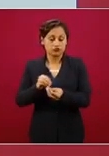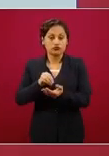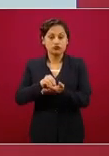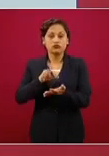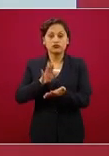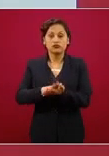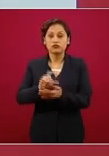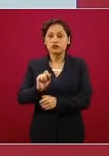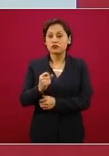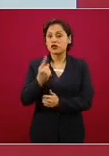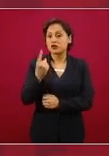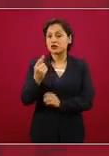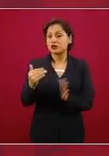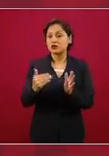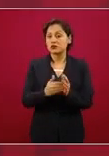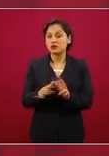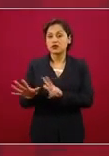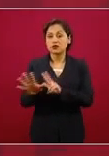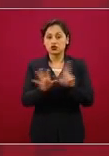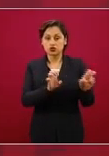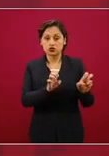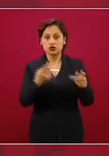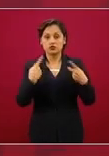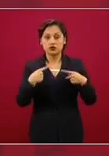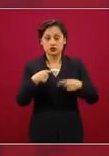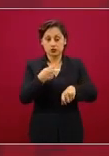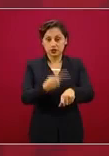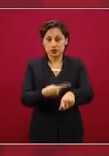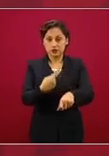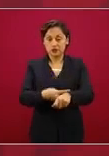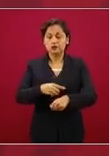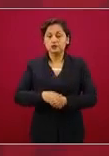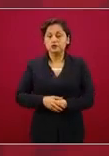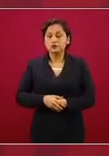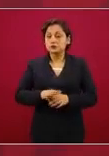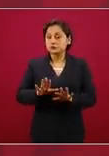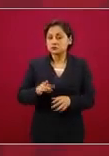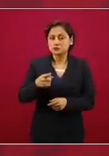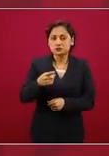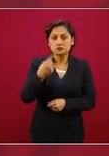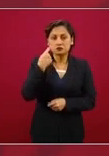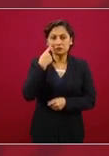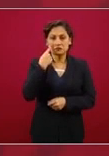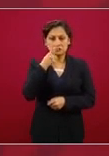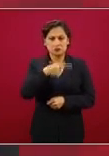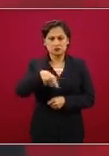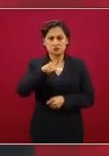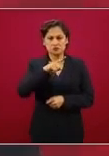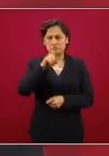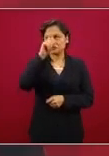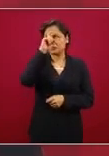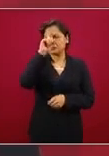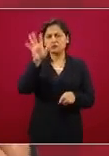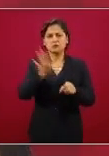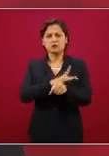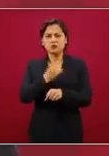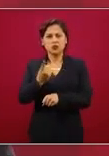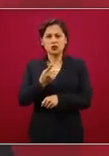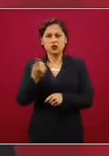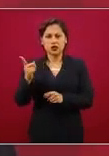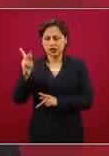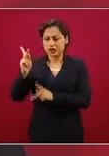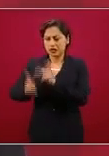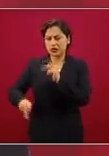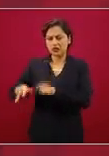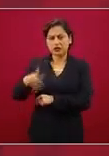esos 21,800 casos. La razón, solo para que nadie se vaya a quedar con esta inquietud, por la que truncamos ahí la curva epidémica, en